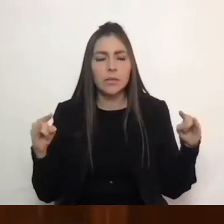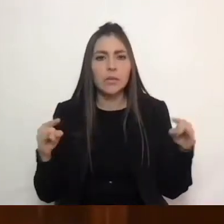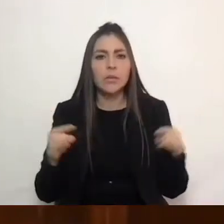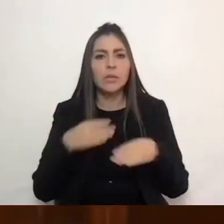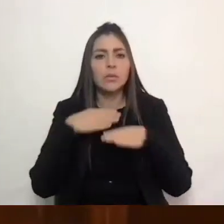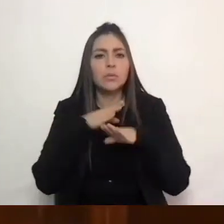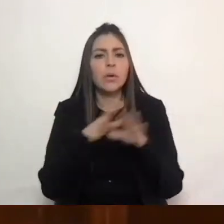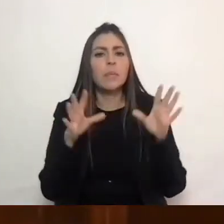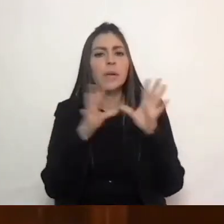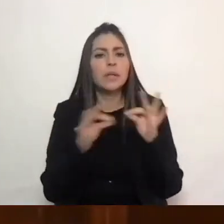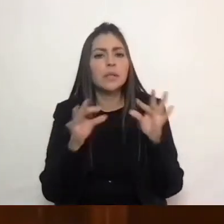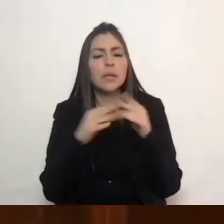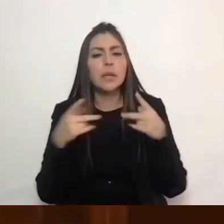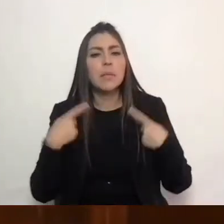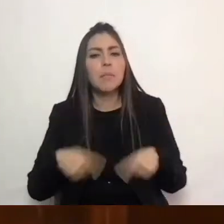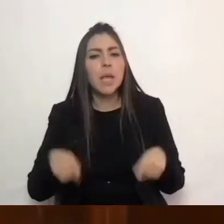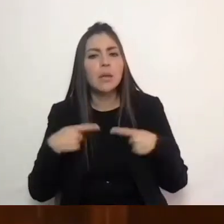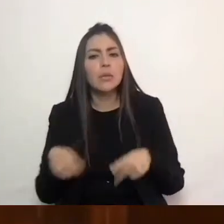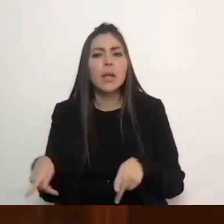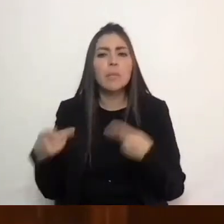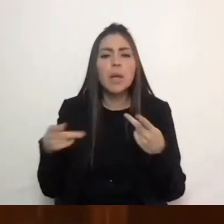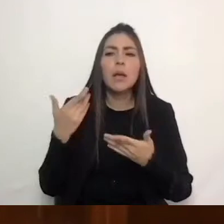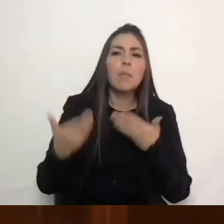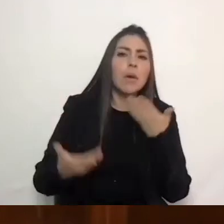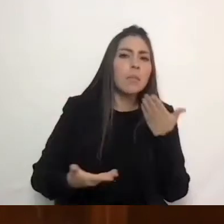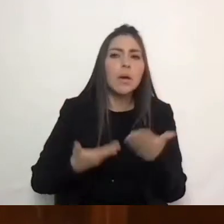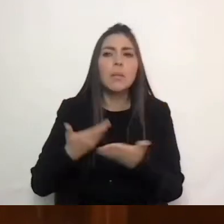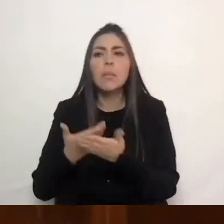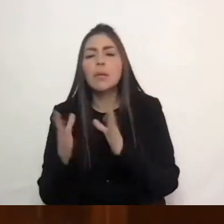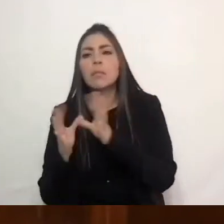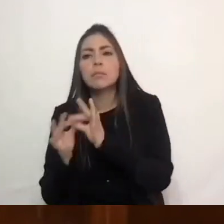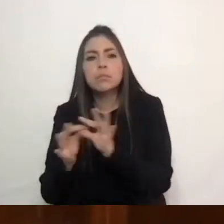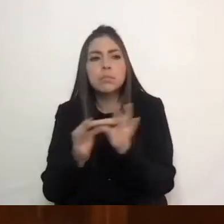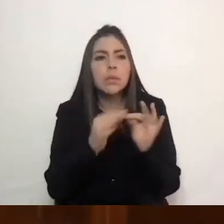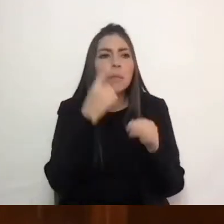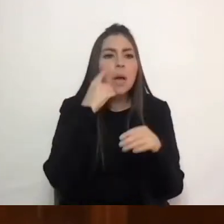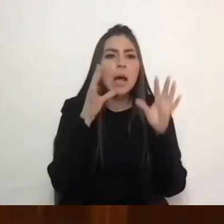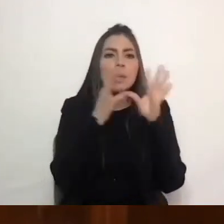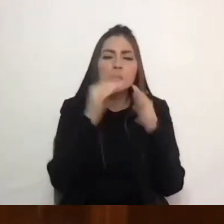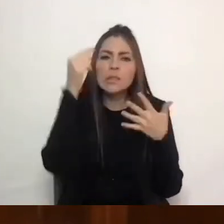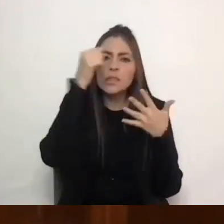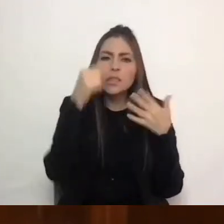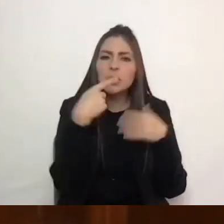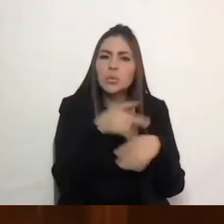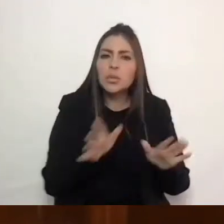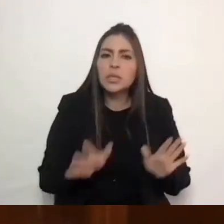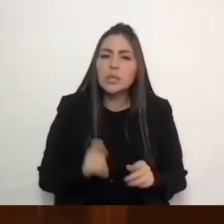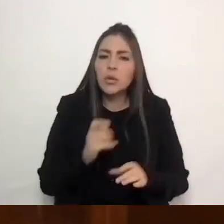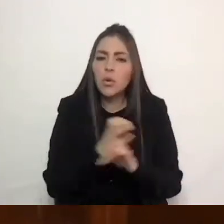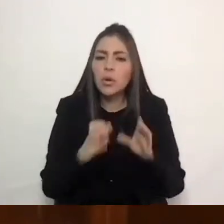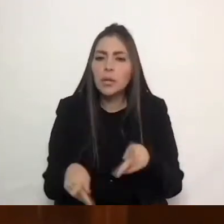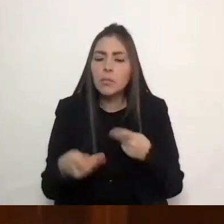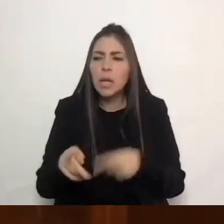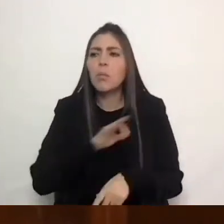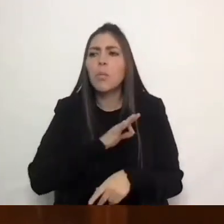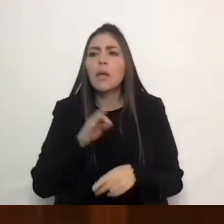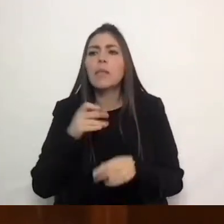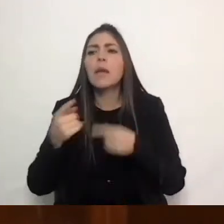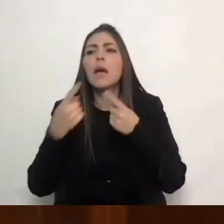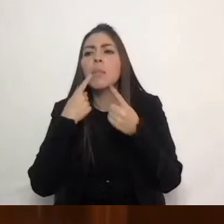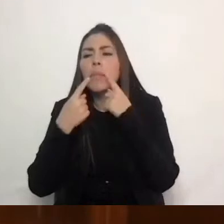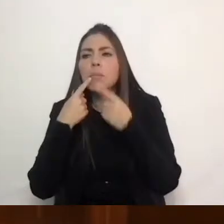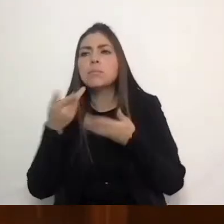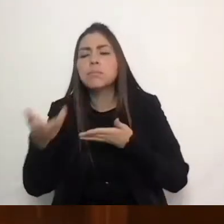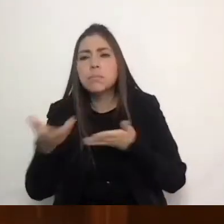del comerciante para distinguir las calidades de la mercancía, en saber negociar o regatear los precios de